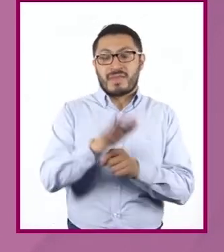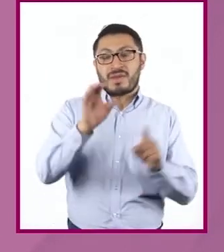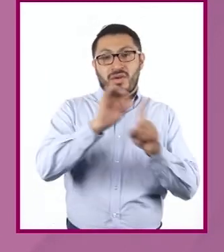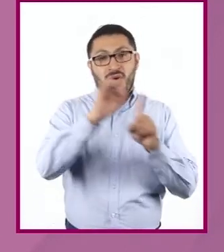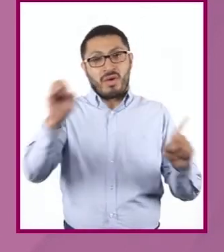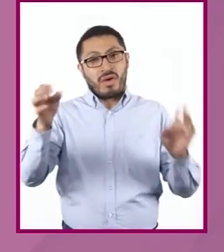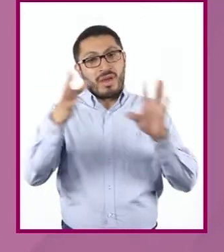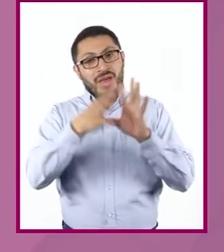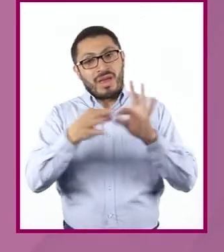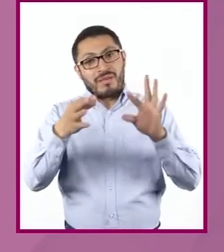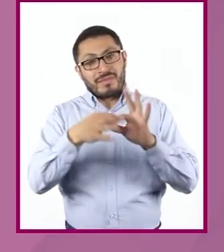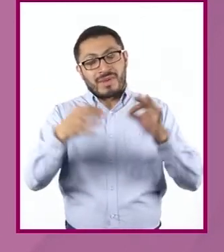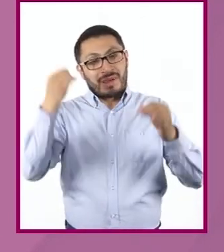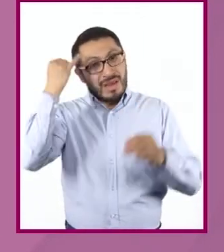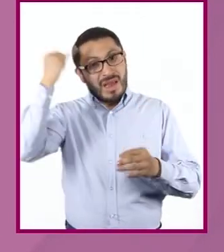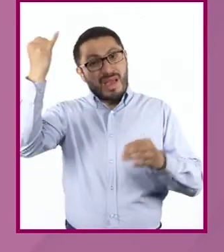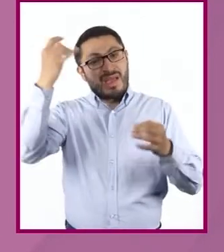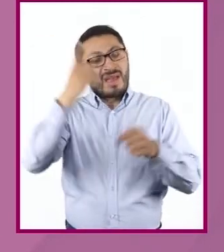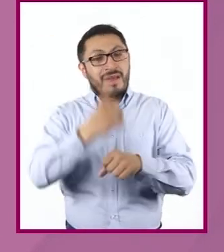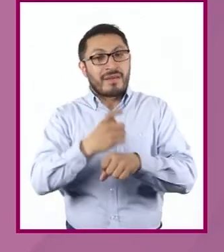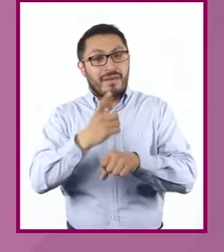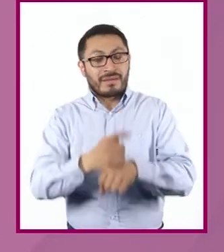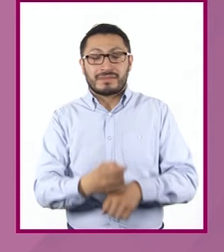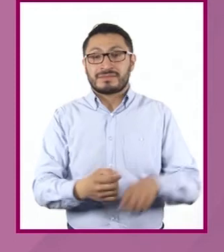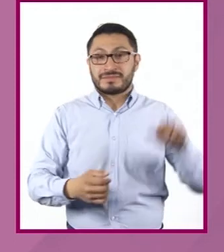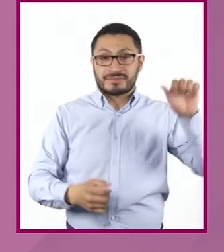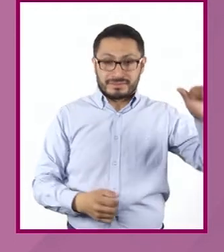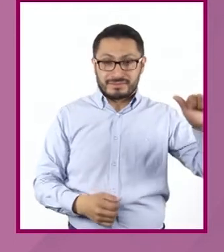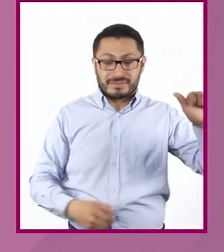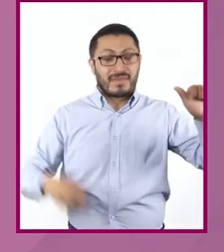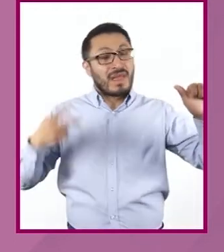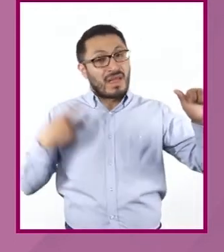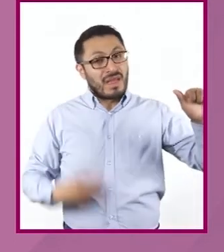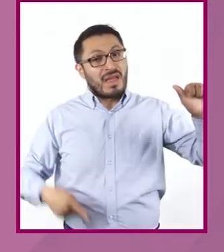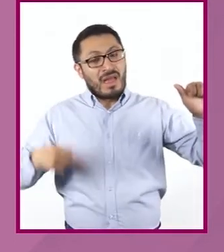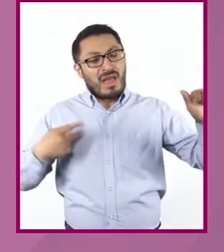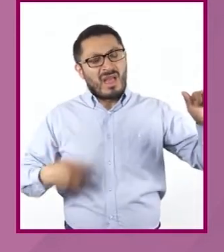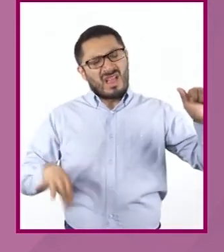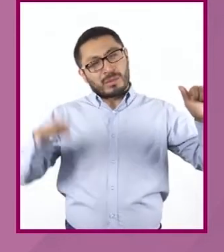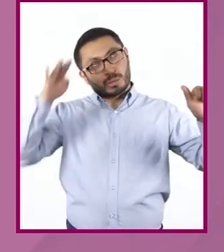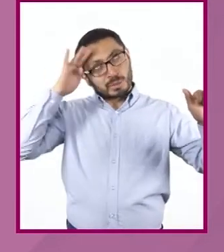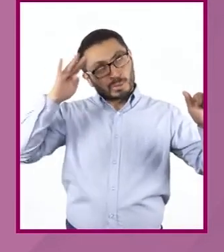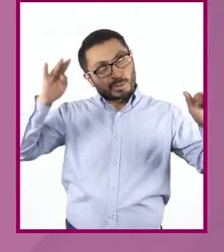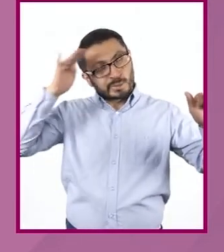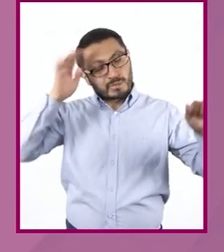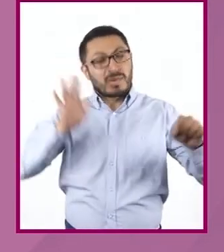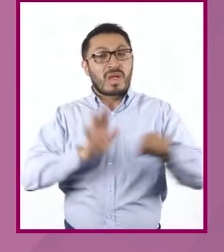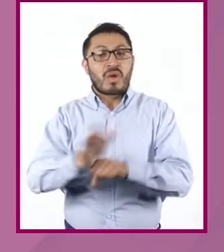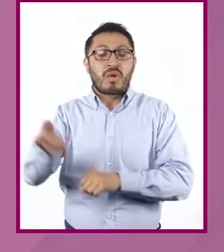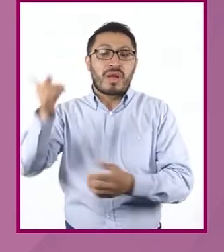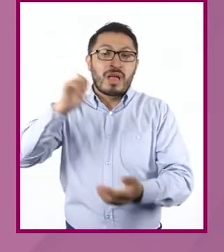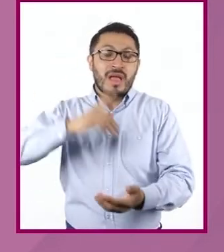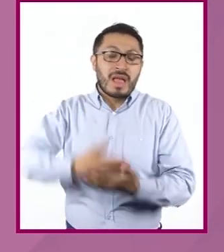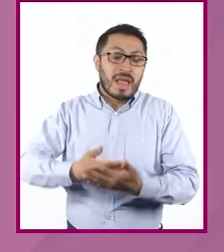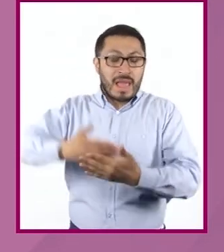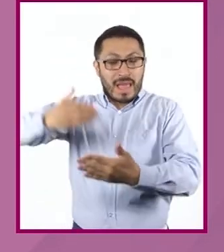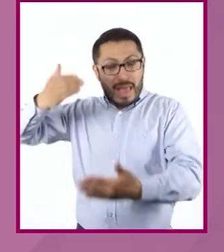idea principal? A. Cuando el ser humano empezó a preguntarse qué había antes de que él